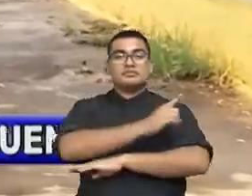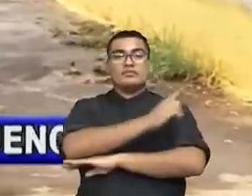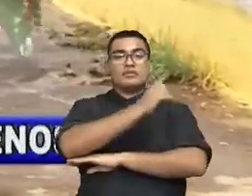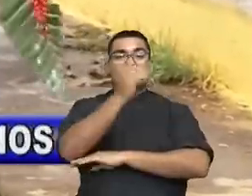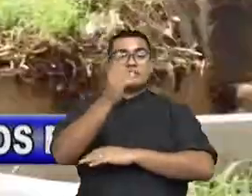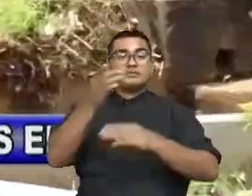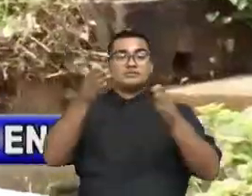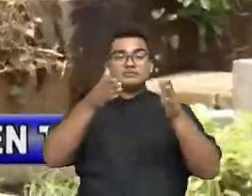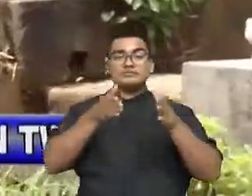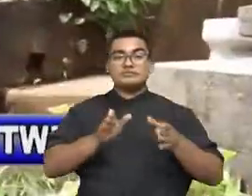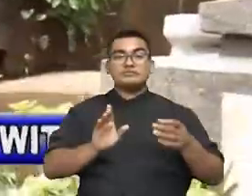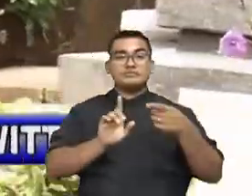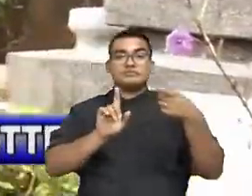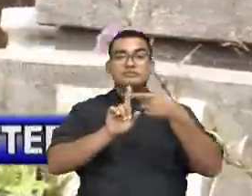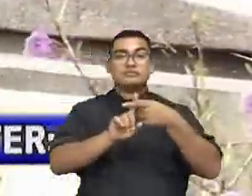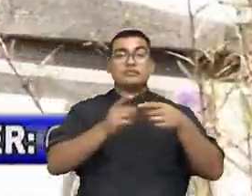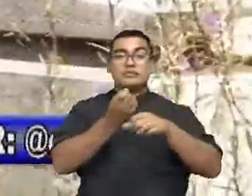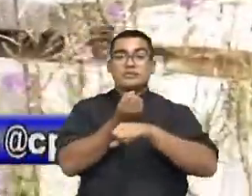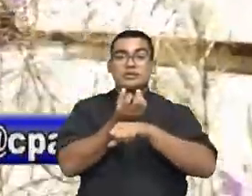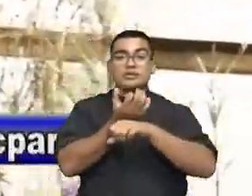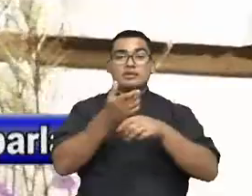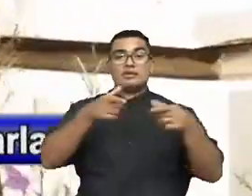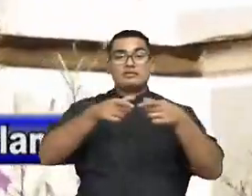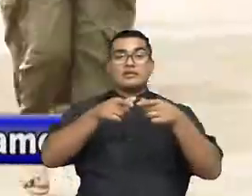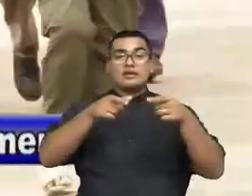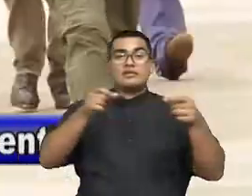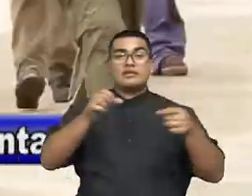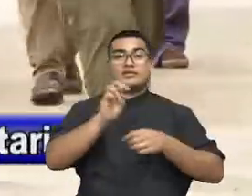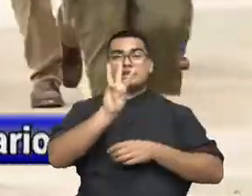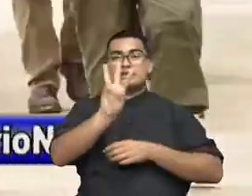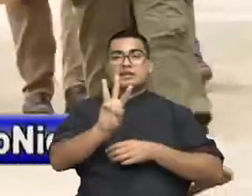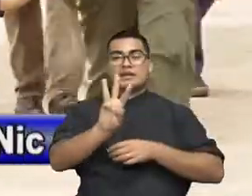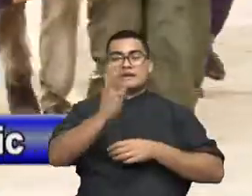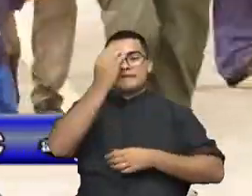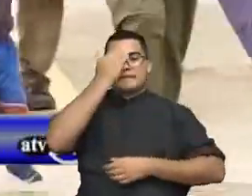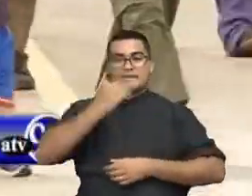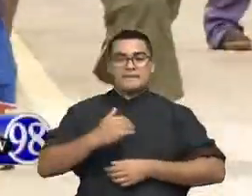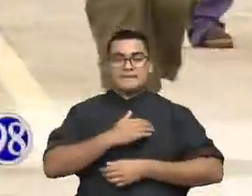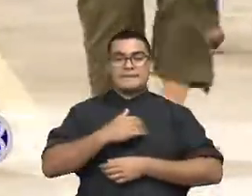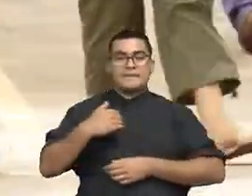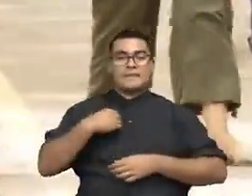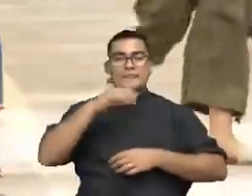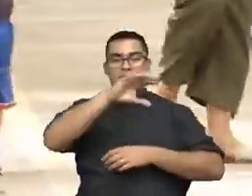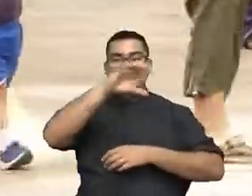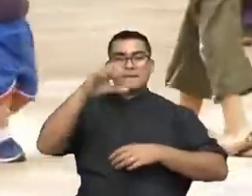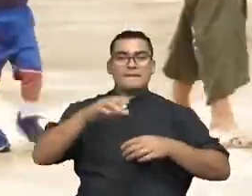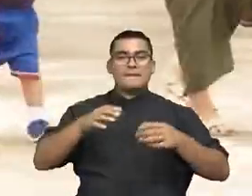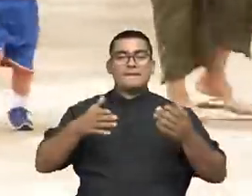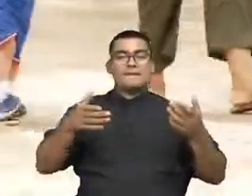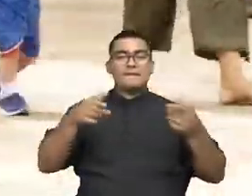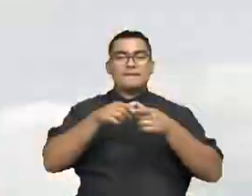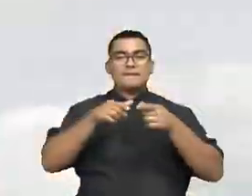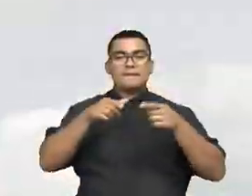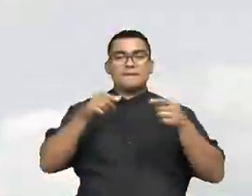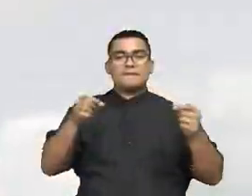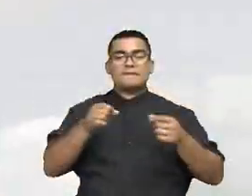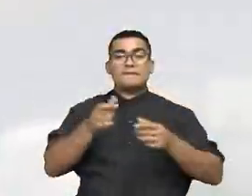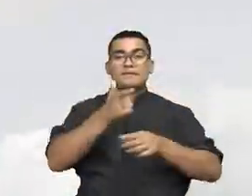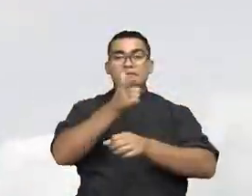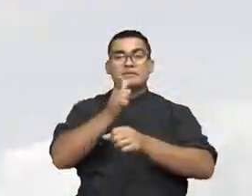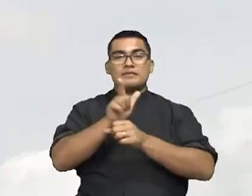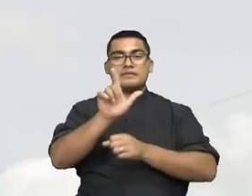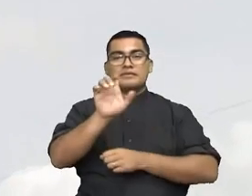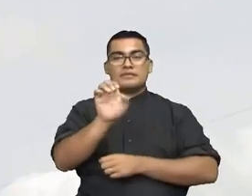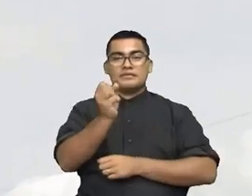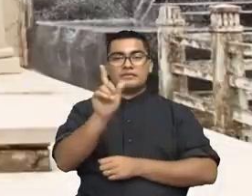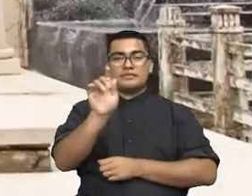fieles difuntos, la alcaldía de Managua tiene prevista realizar 3 misas en los cementerios más grandes de la capital. Con cámara de Lester